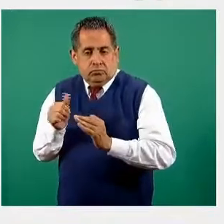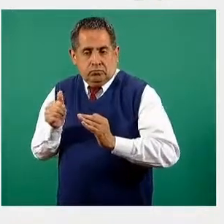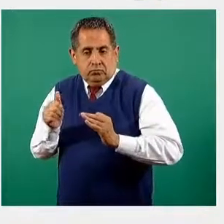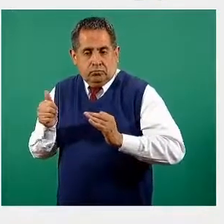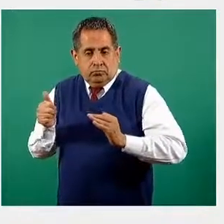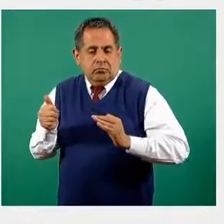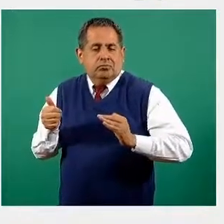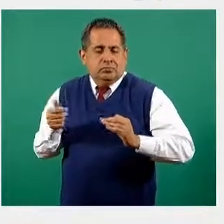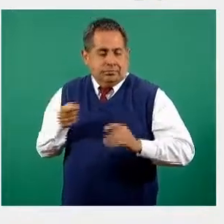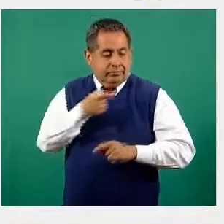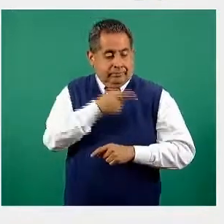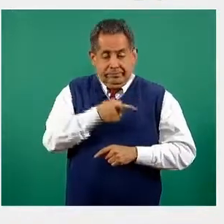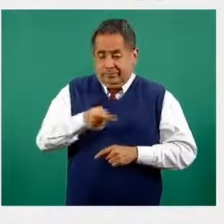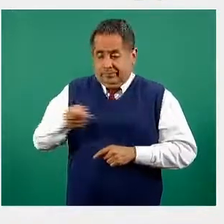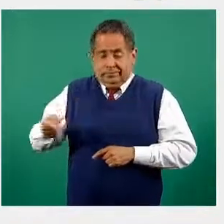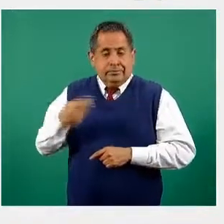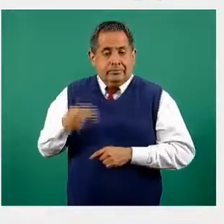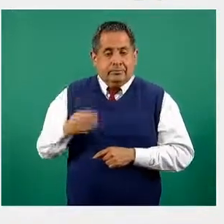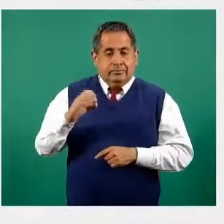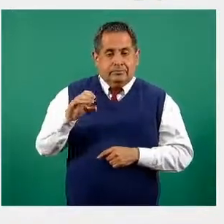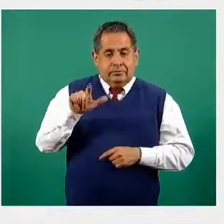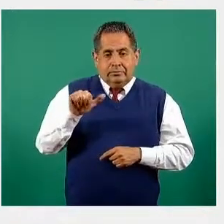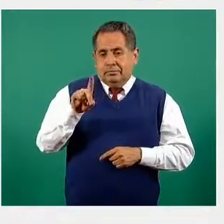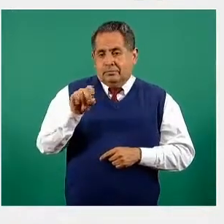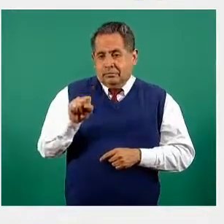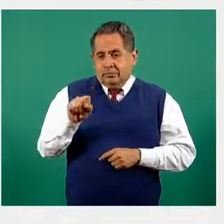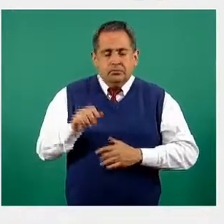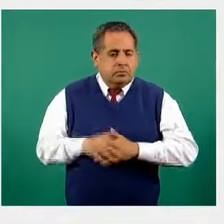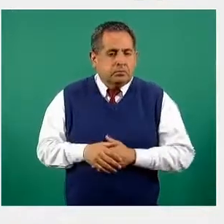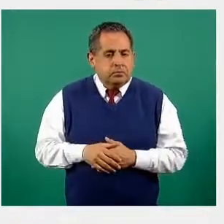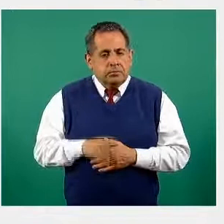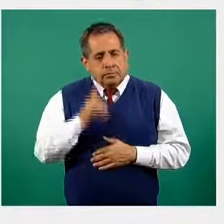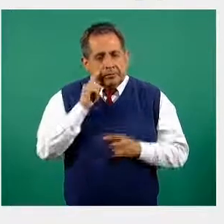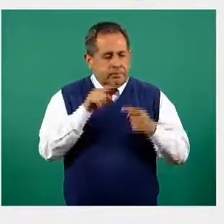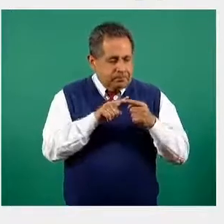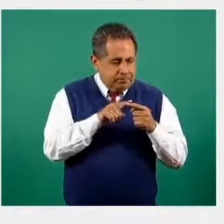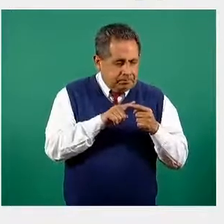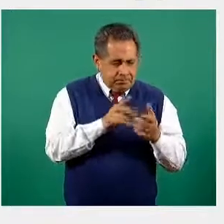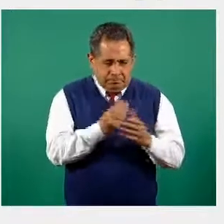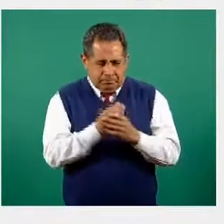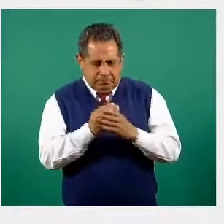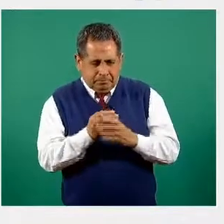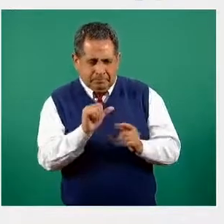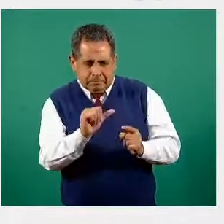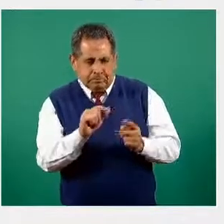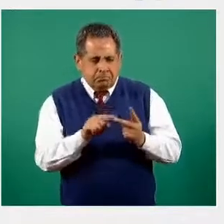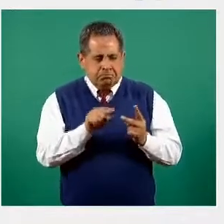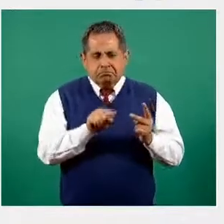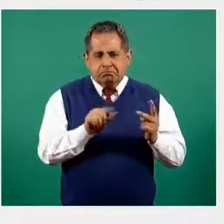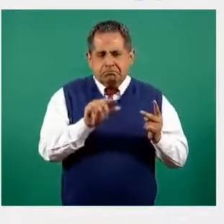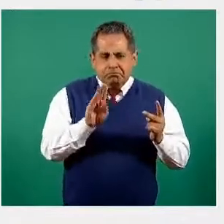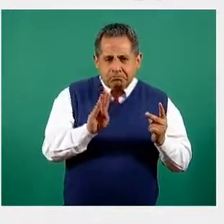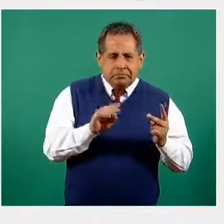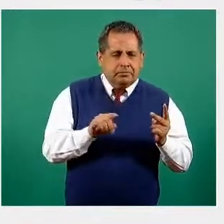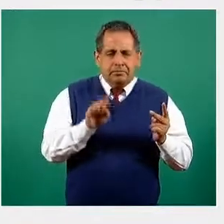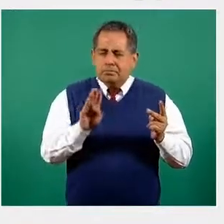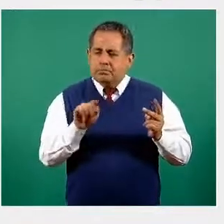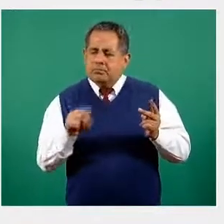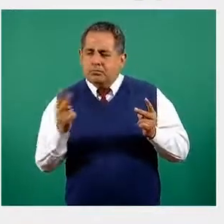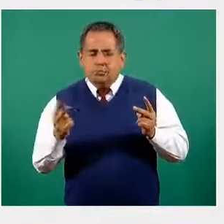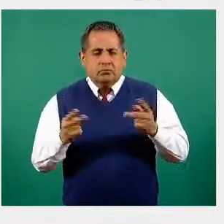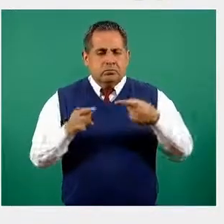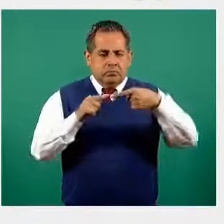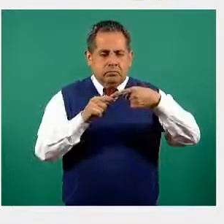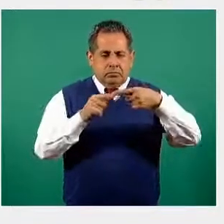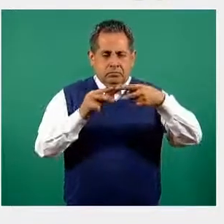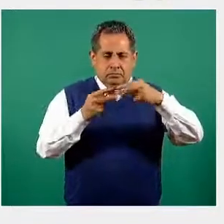Y también se puede llevar a cabo la determinación de linajes, linaje A, B, B.2, B.1. Si ustedes